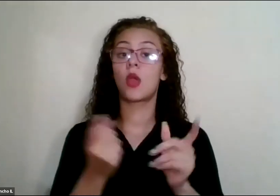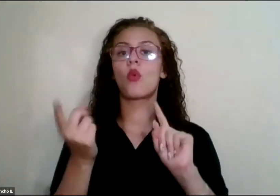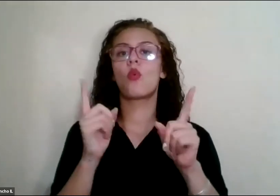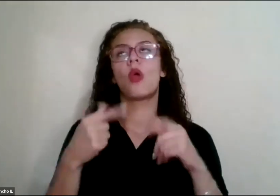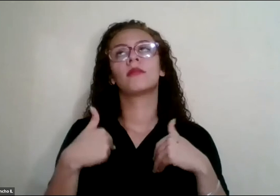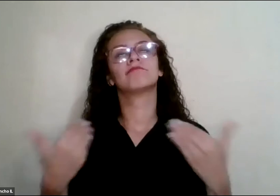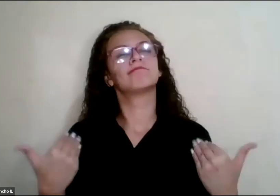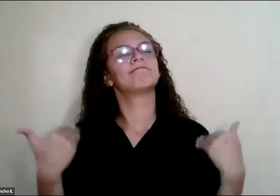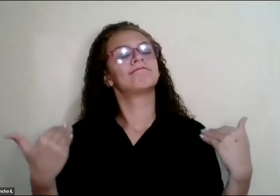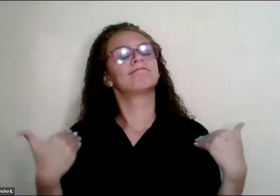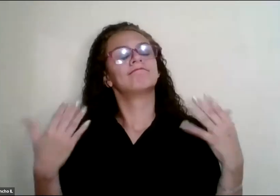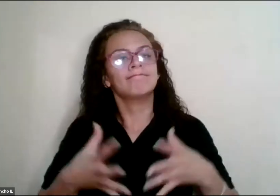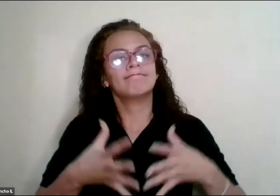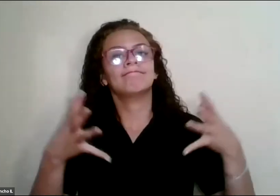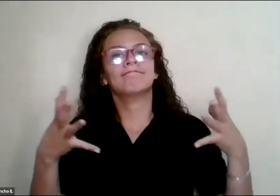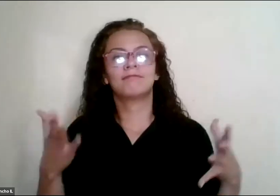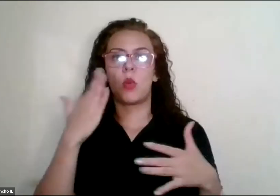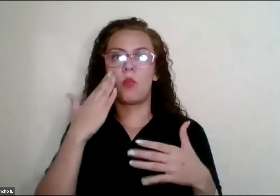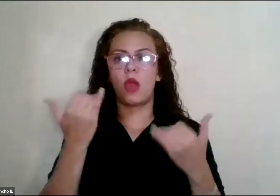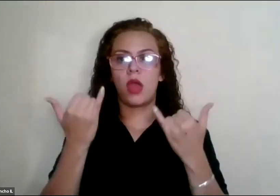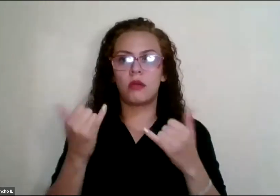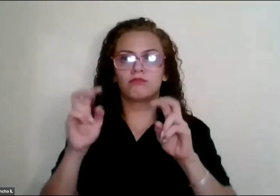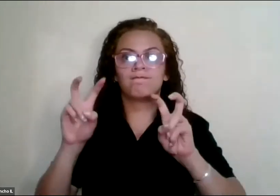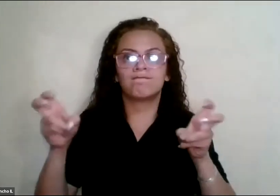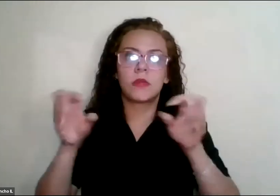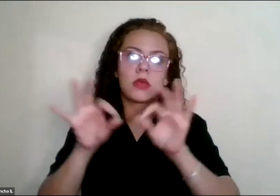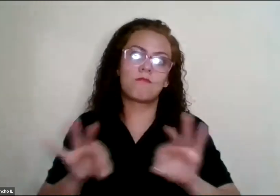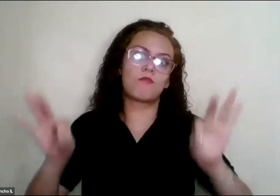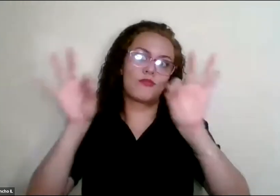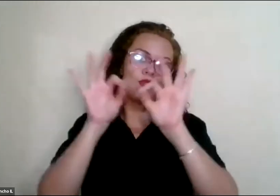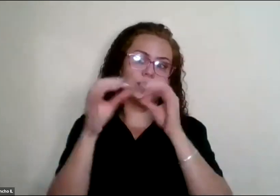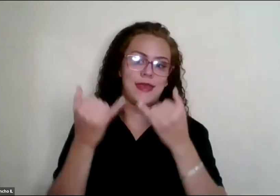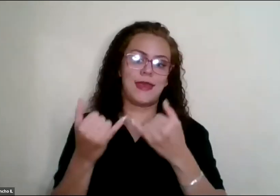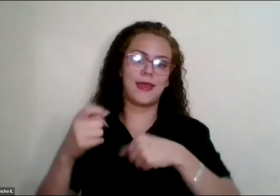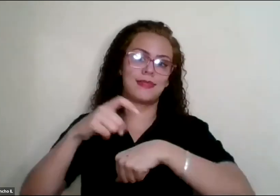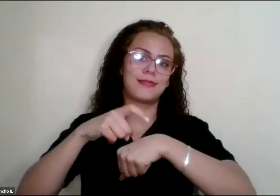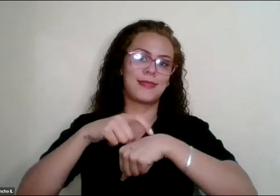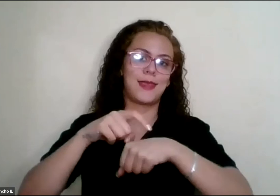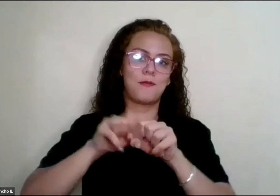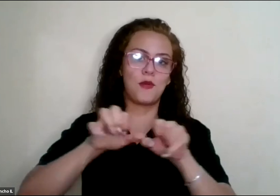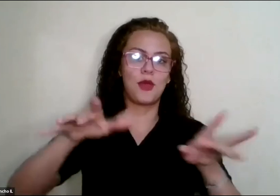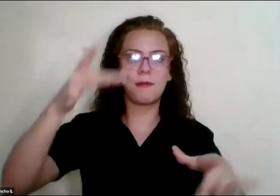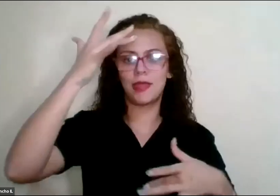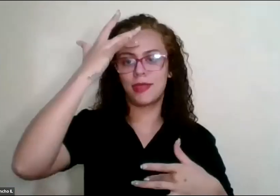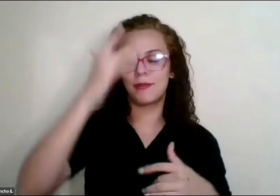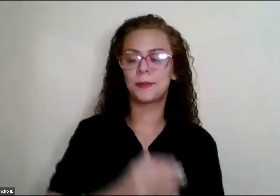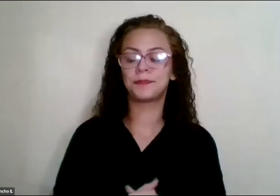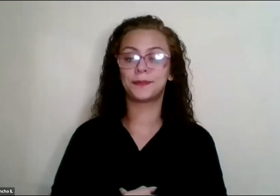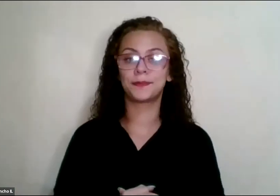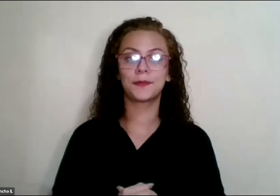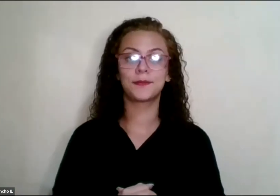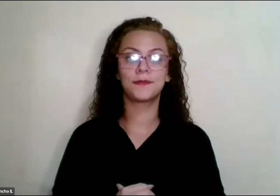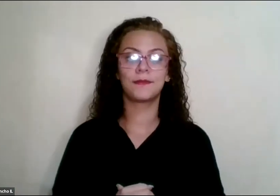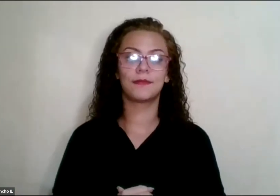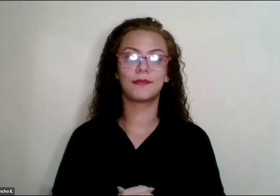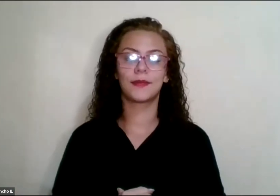complace ampliamente, dada la relevancia del tema en estos tiempos de pandemia. En esta